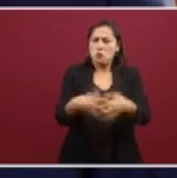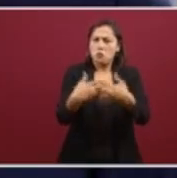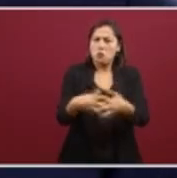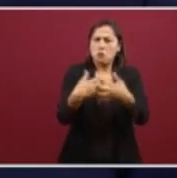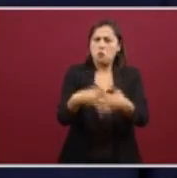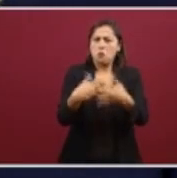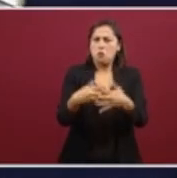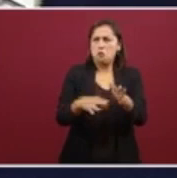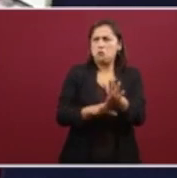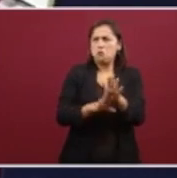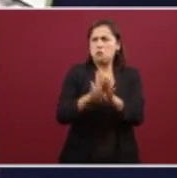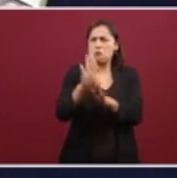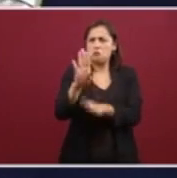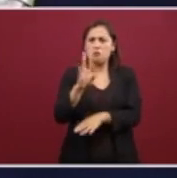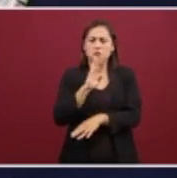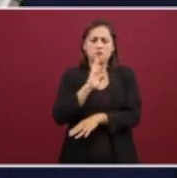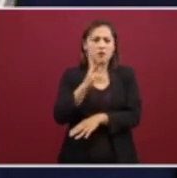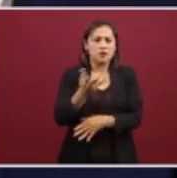Entonces,